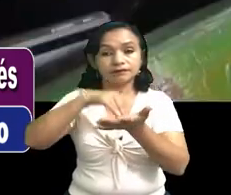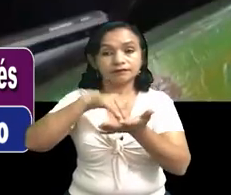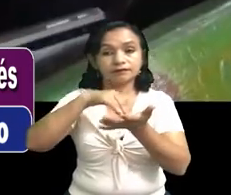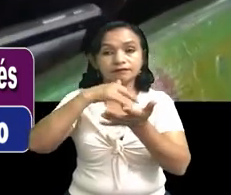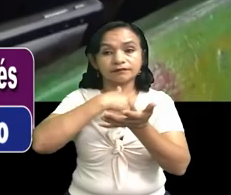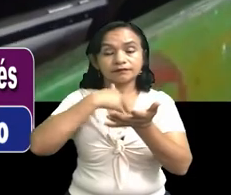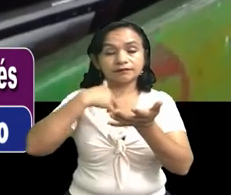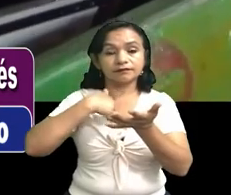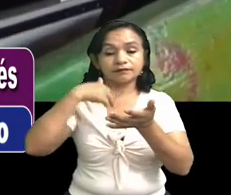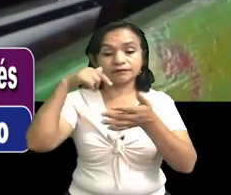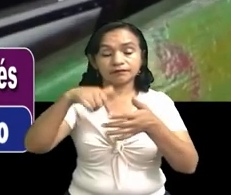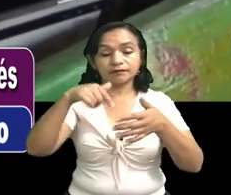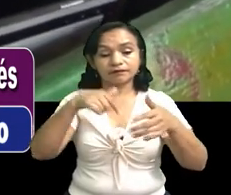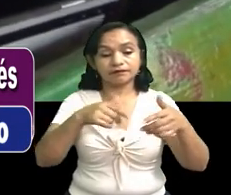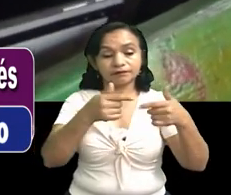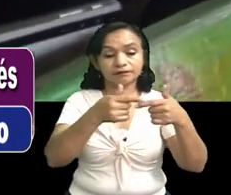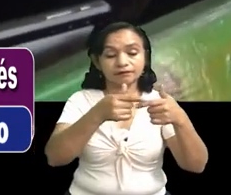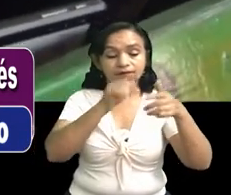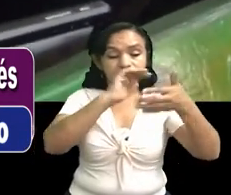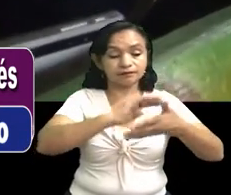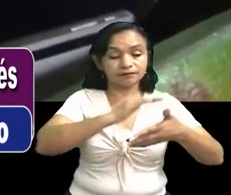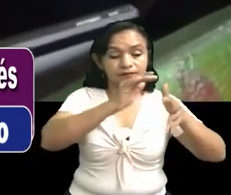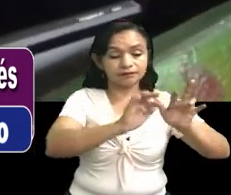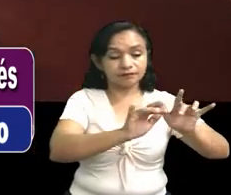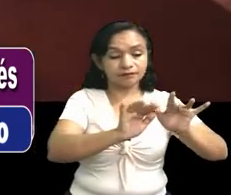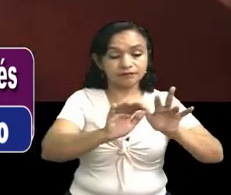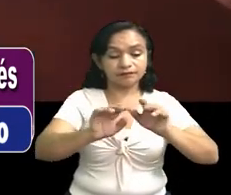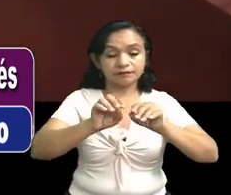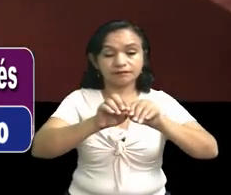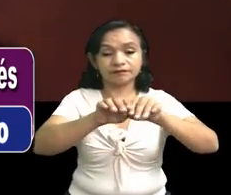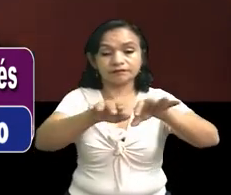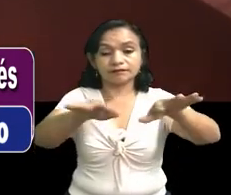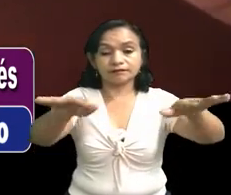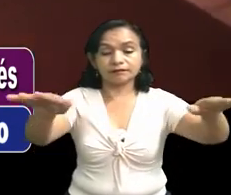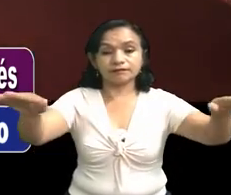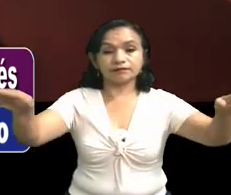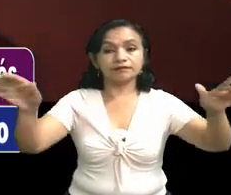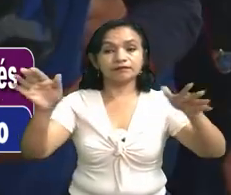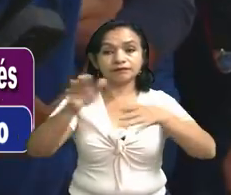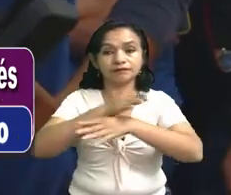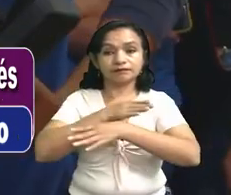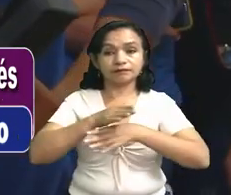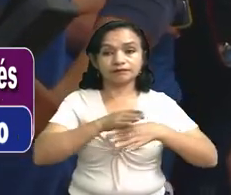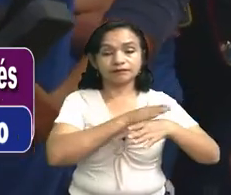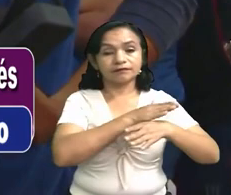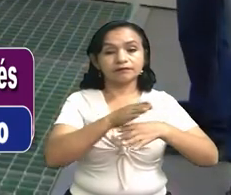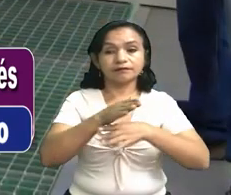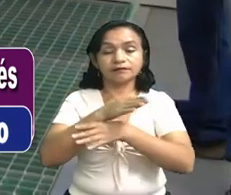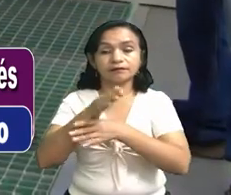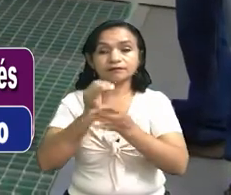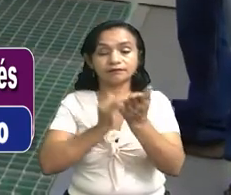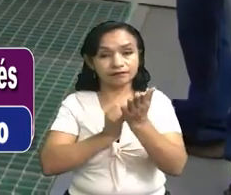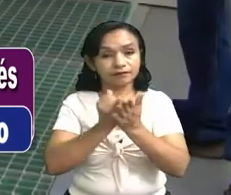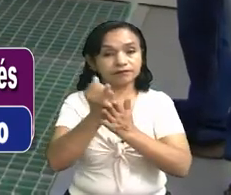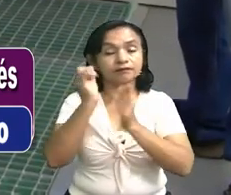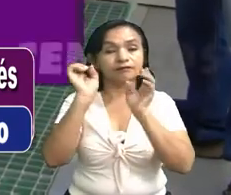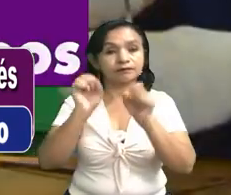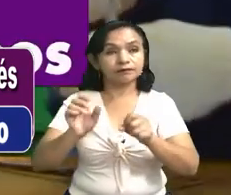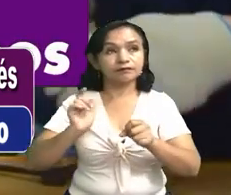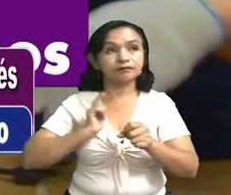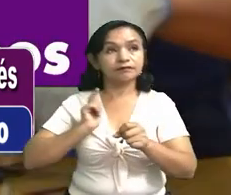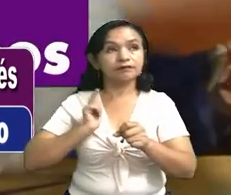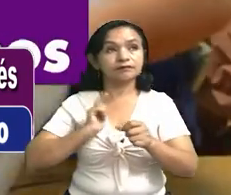creamos la base tecnológica para luego irradiar a las facultades regionales multidisciplinarias y los centros de investigación.